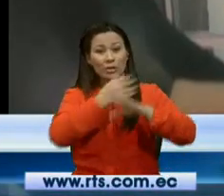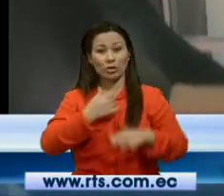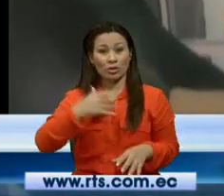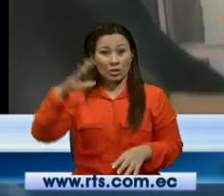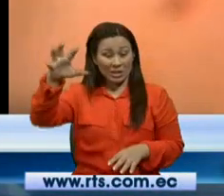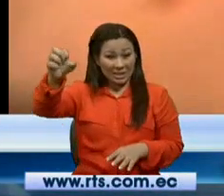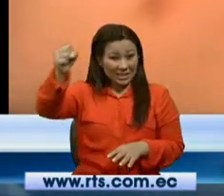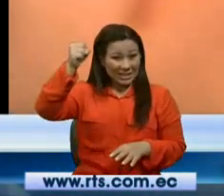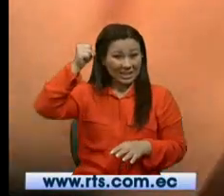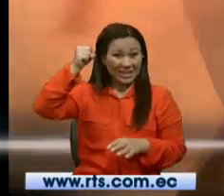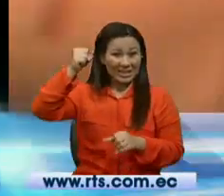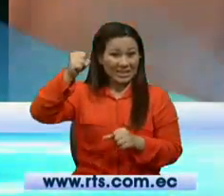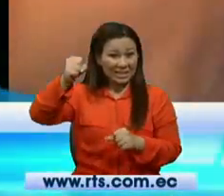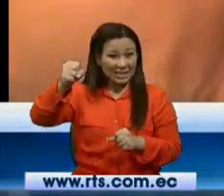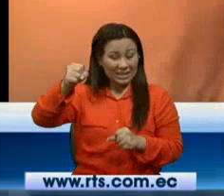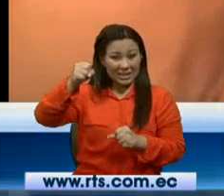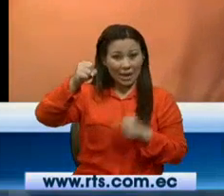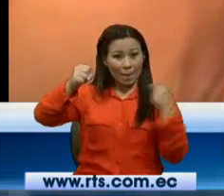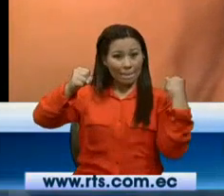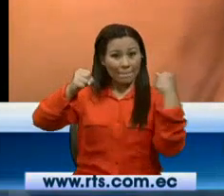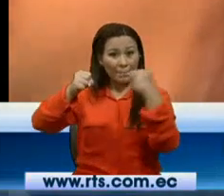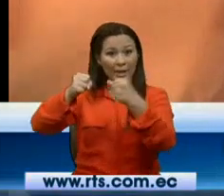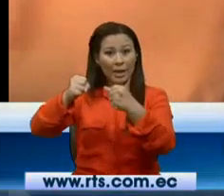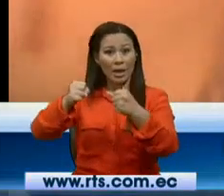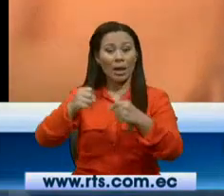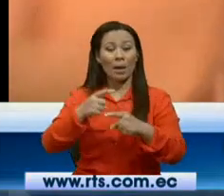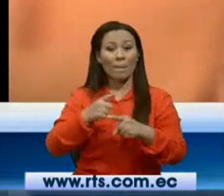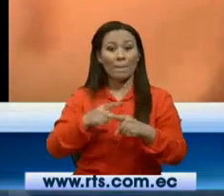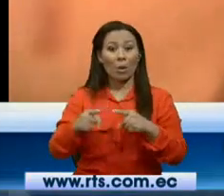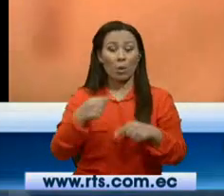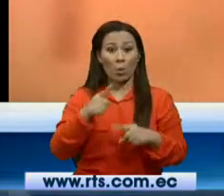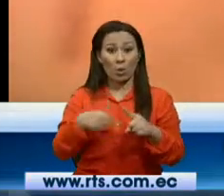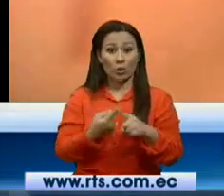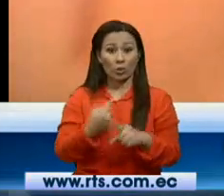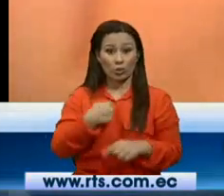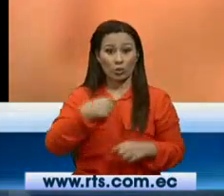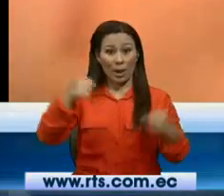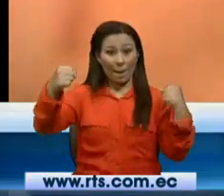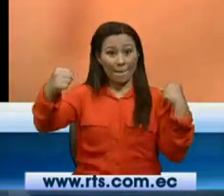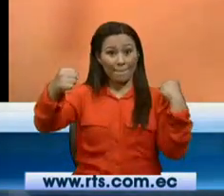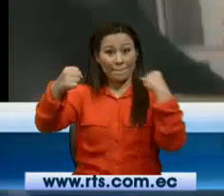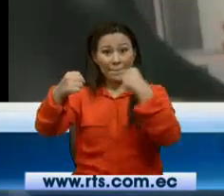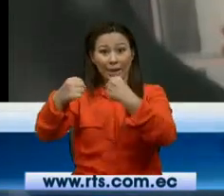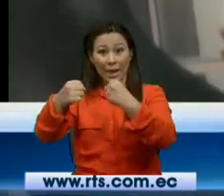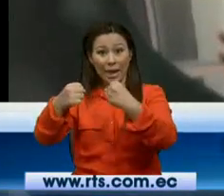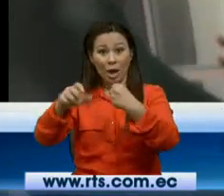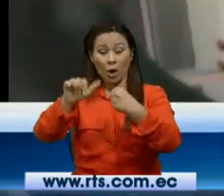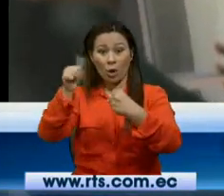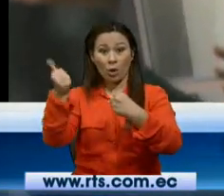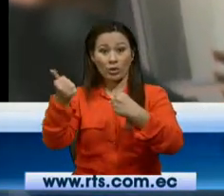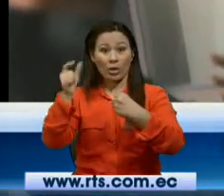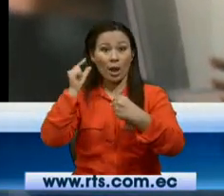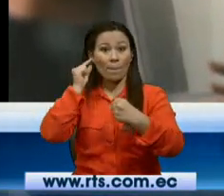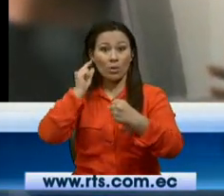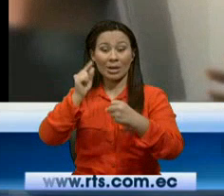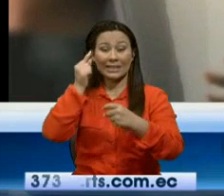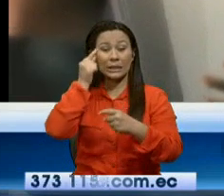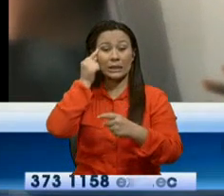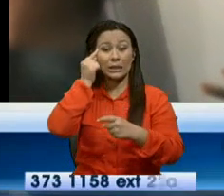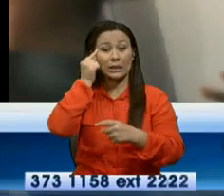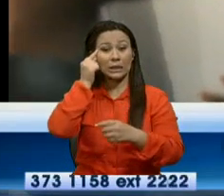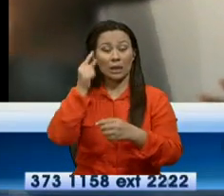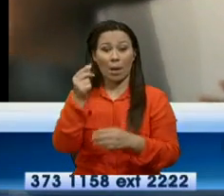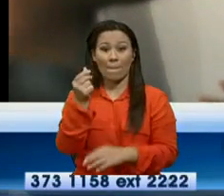pelos y le respondí, pero en el caso que estaba respondiéndole, sale la famosa china con